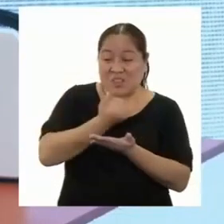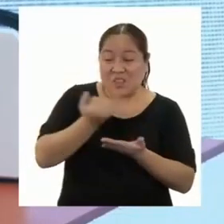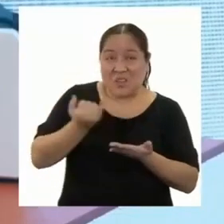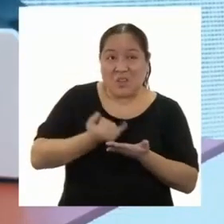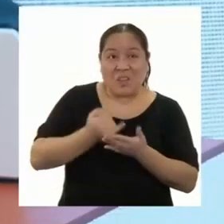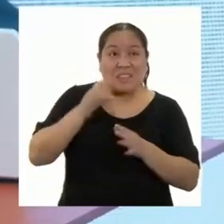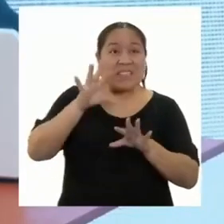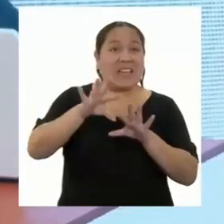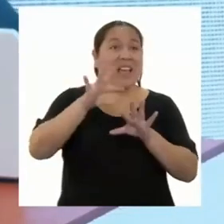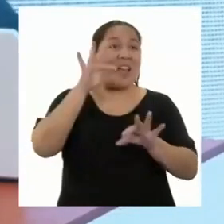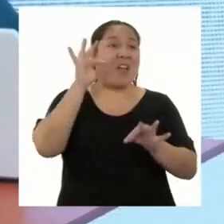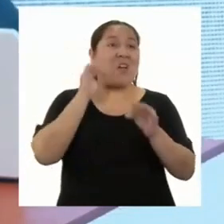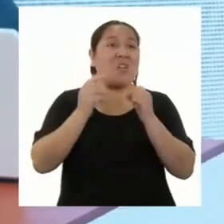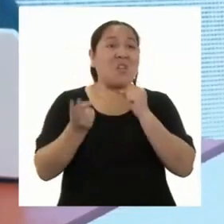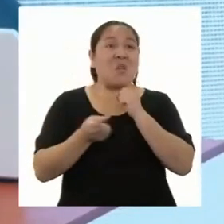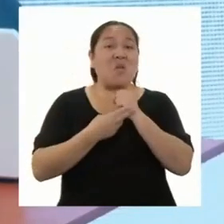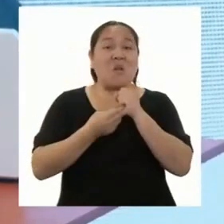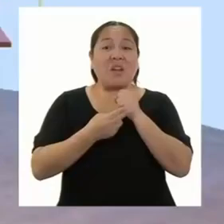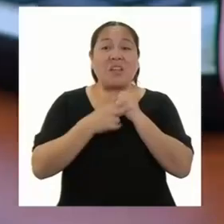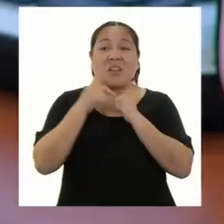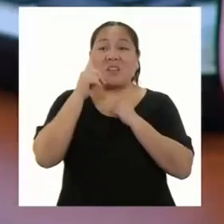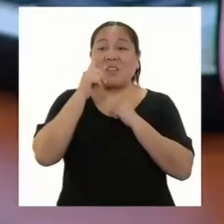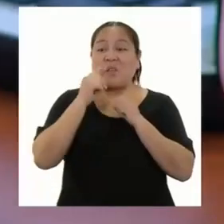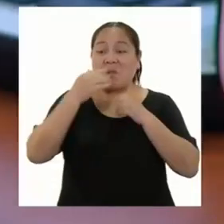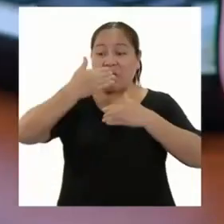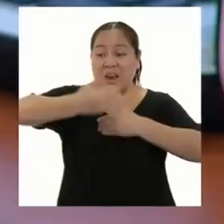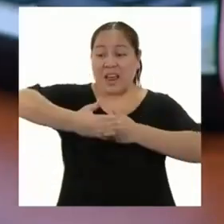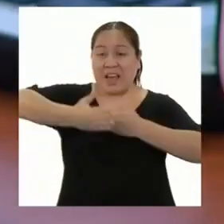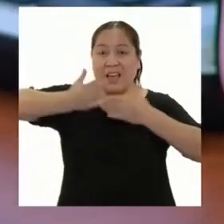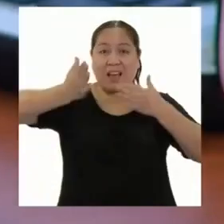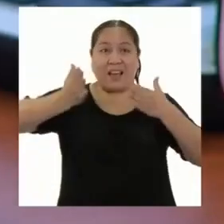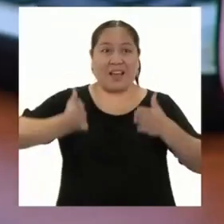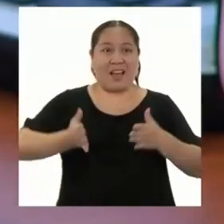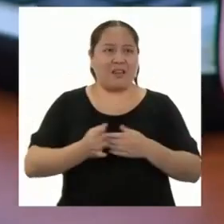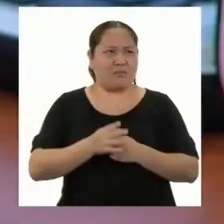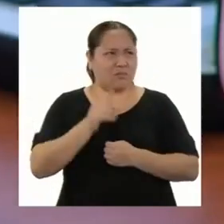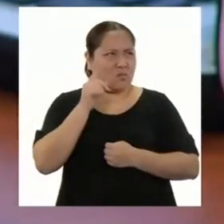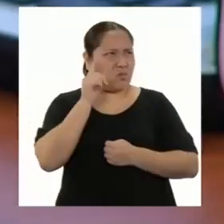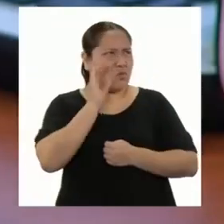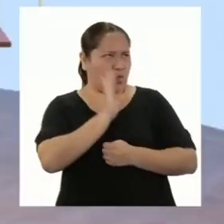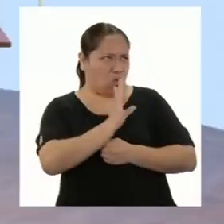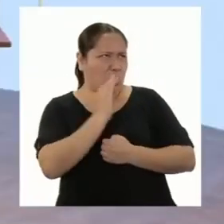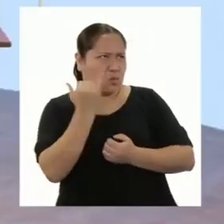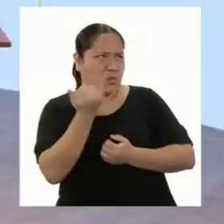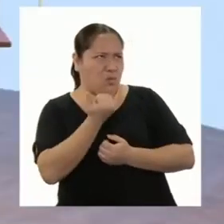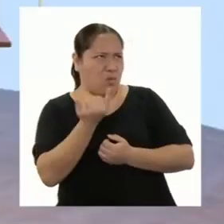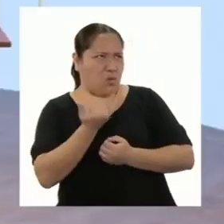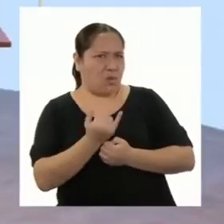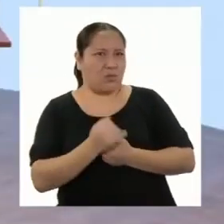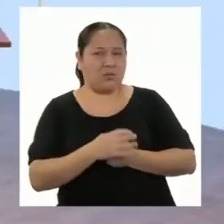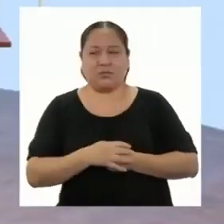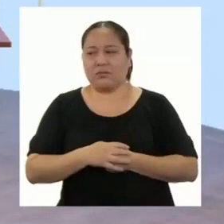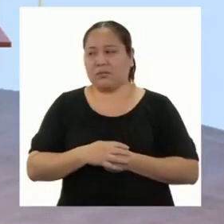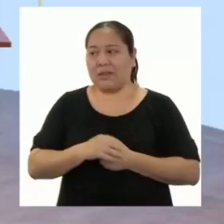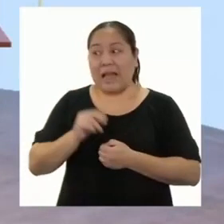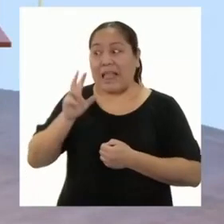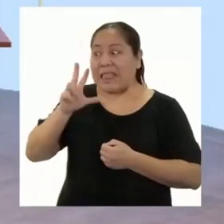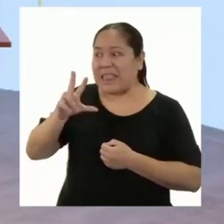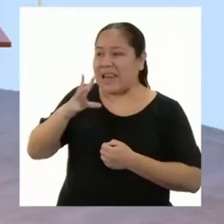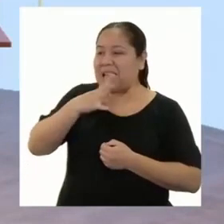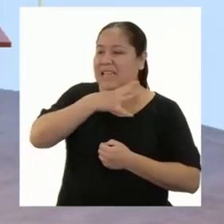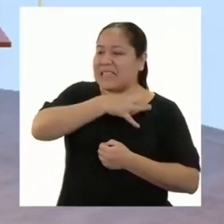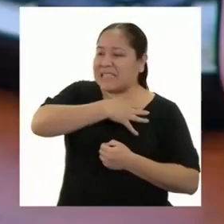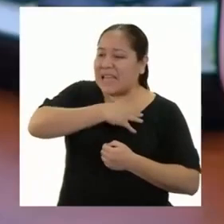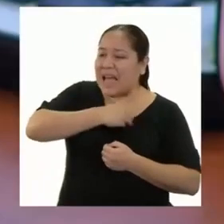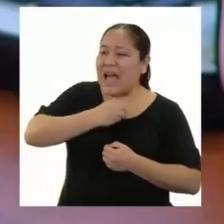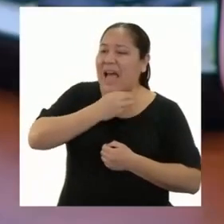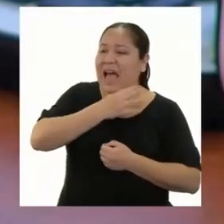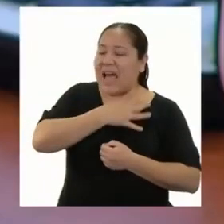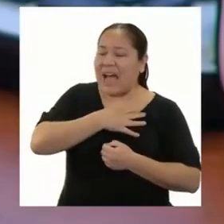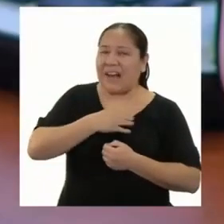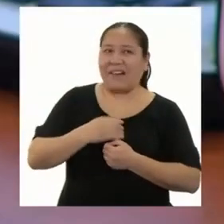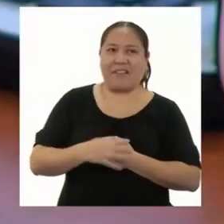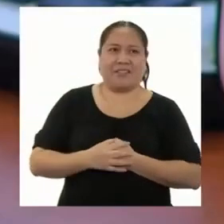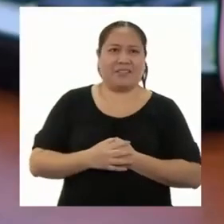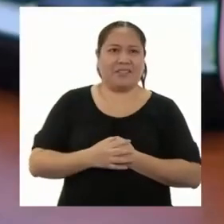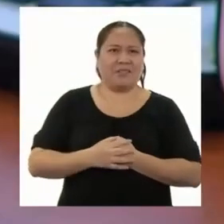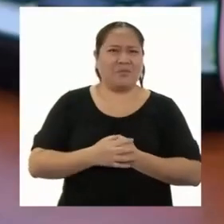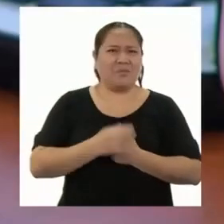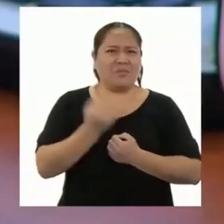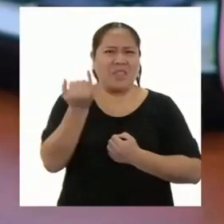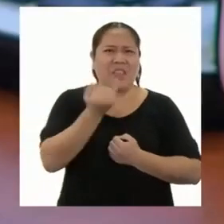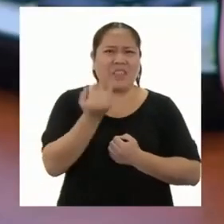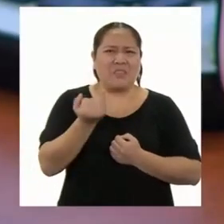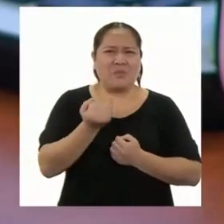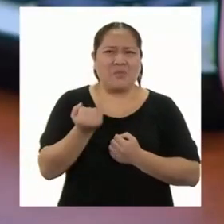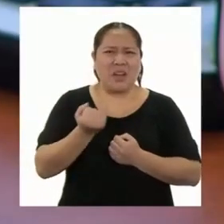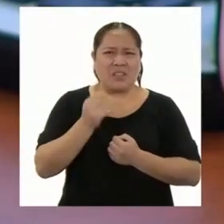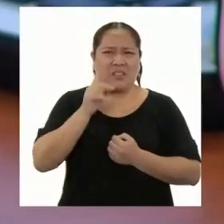encontró guardados en una caja. ¿Esos son tus dibujos? Tenía 3 años. Dibujaste a tus